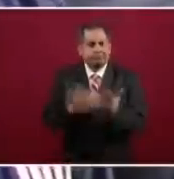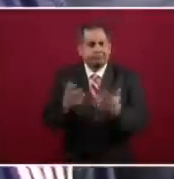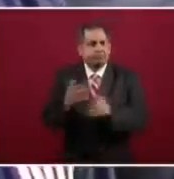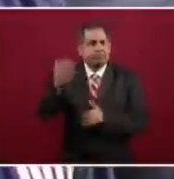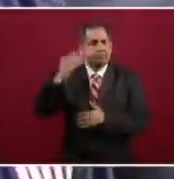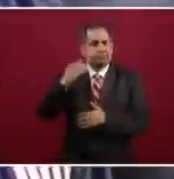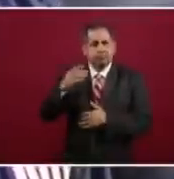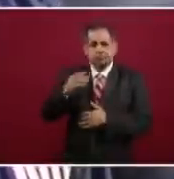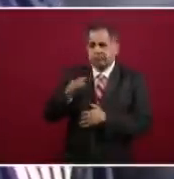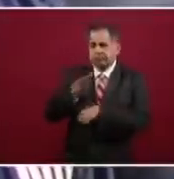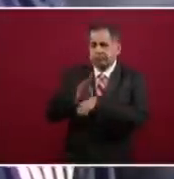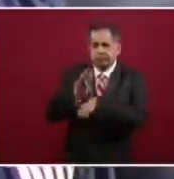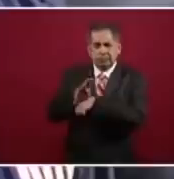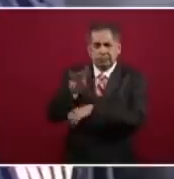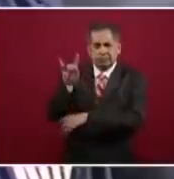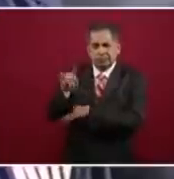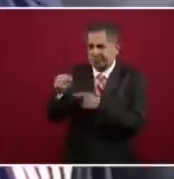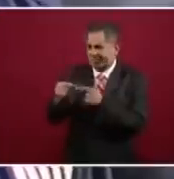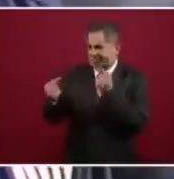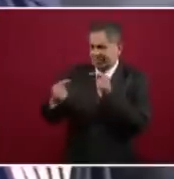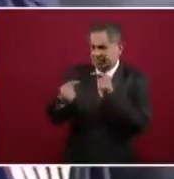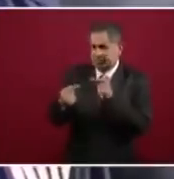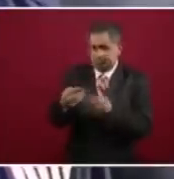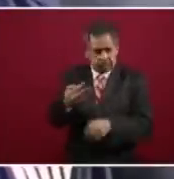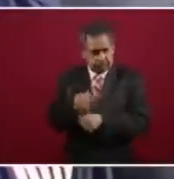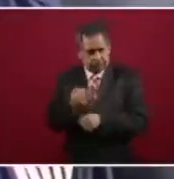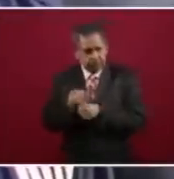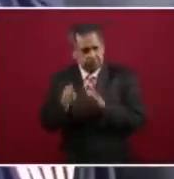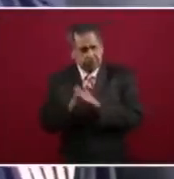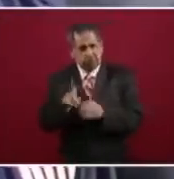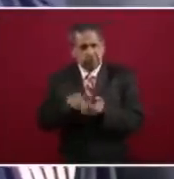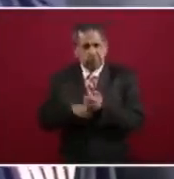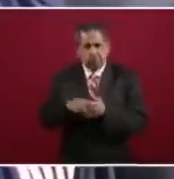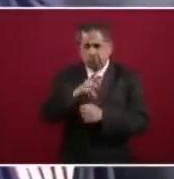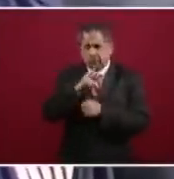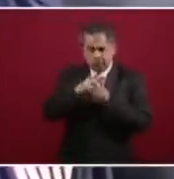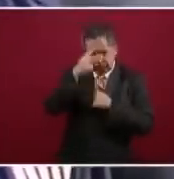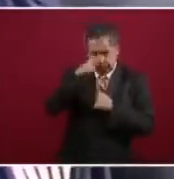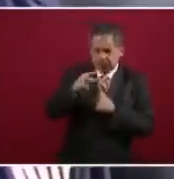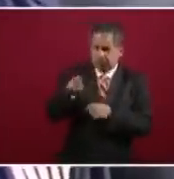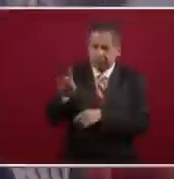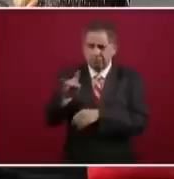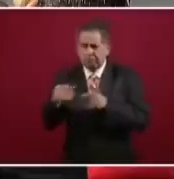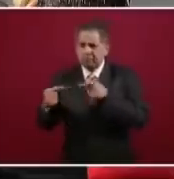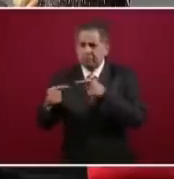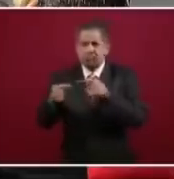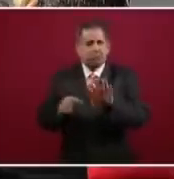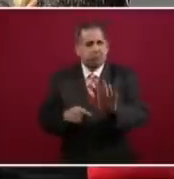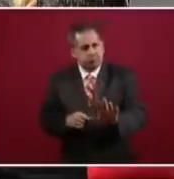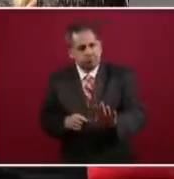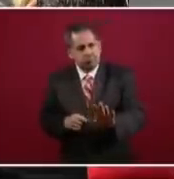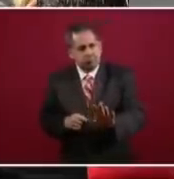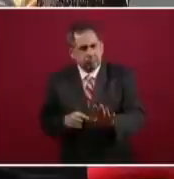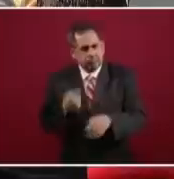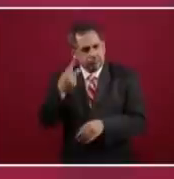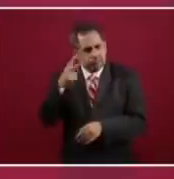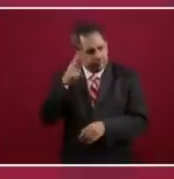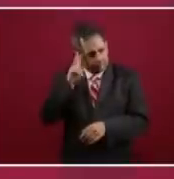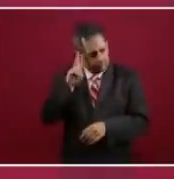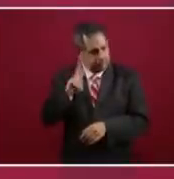había habido momentos de tensión como está ahora hay tensión no hay tensión con el gobierno que quedó en valorar cómo